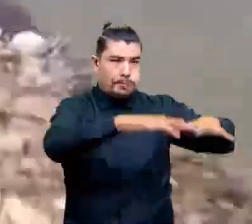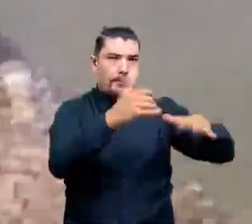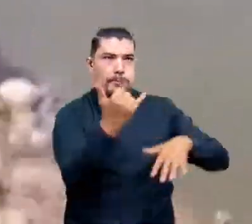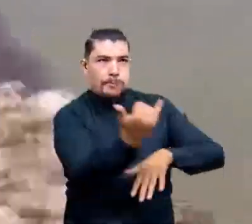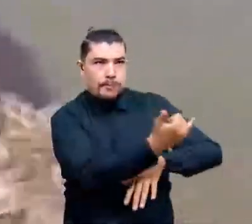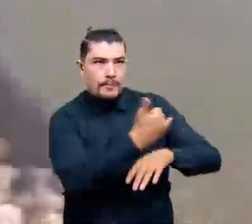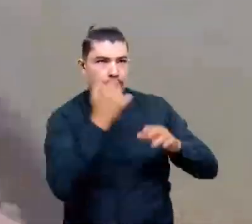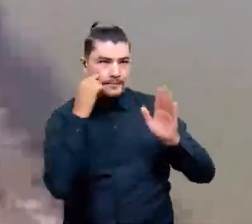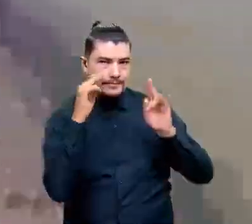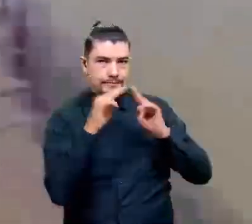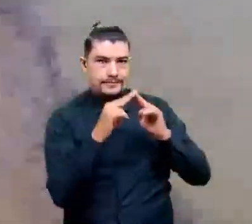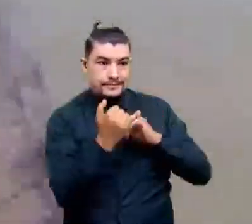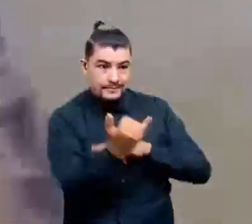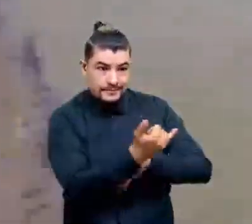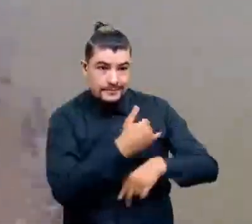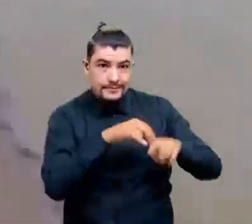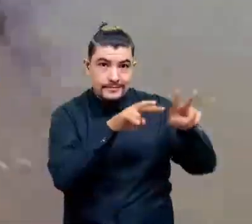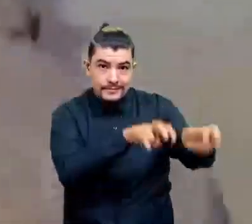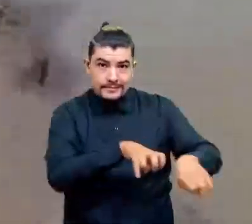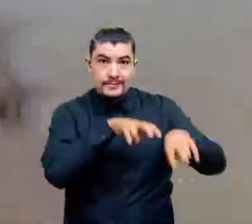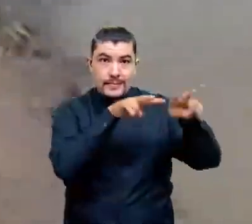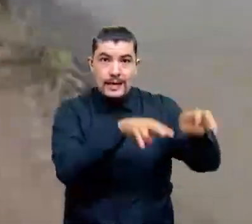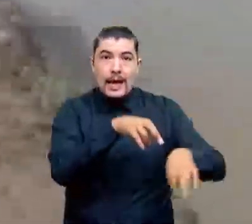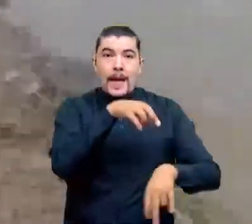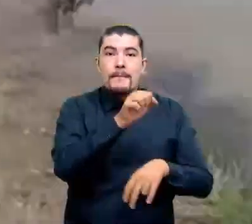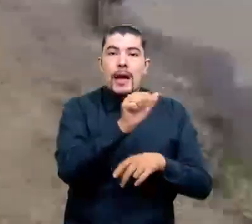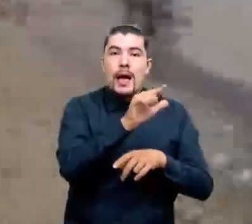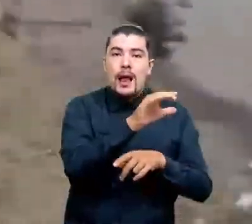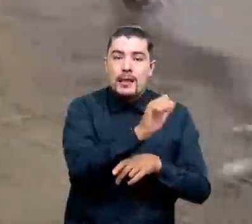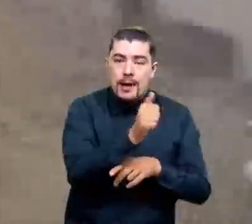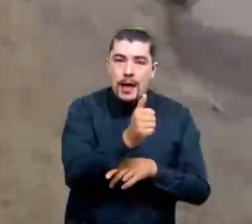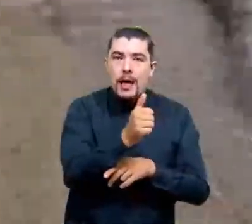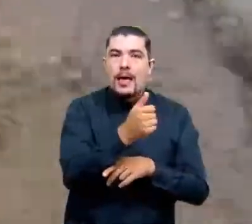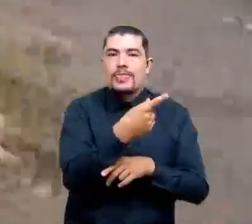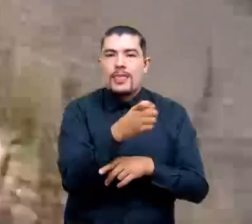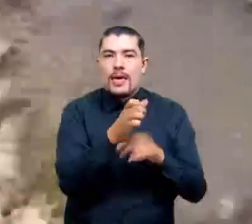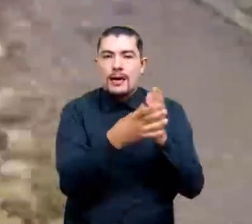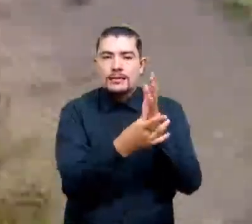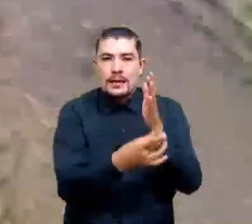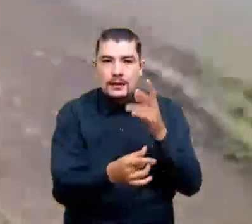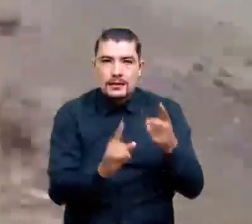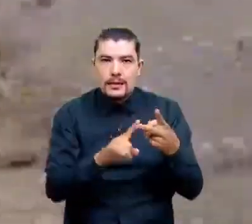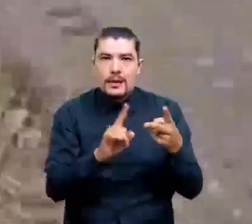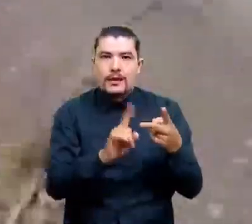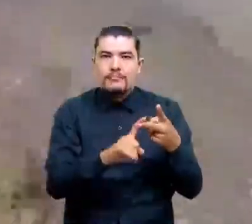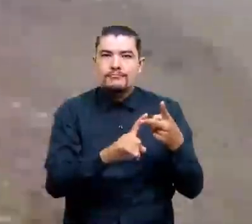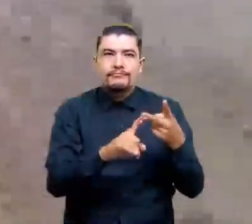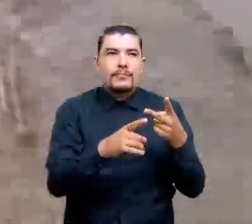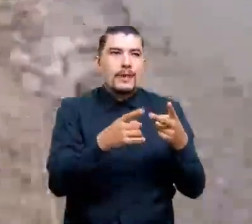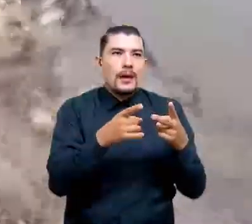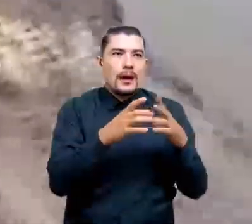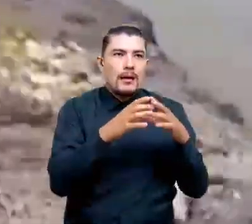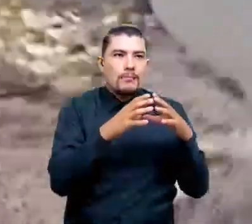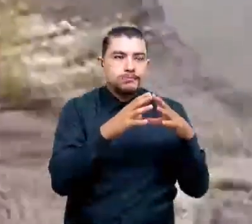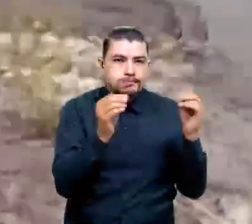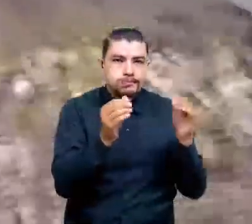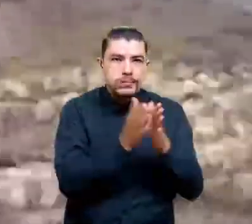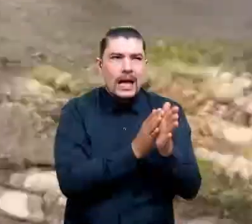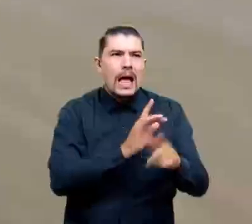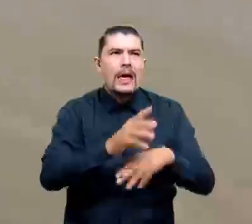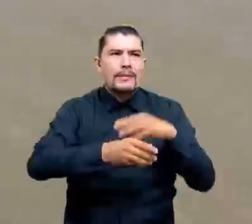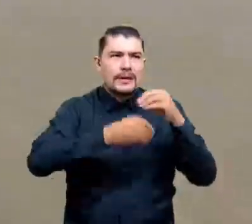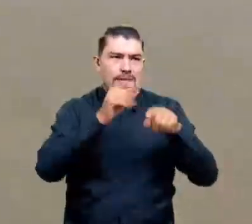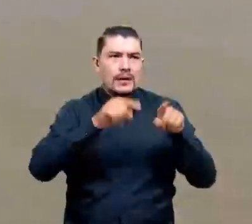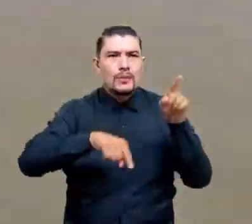imágenes, inundando los cultivos de palma de aceite, yuca, caucho, al igual que generó ahogamiento en algunos